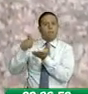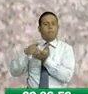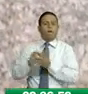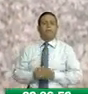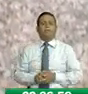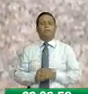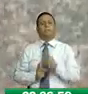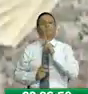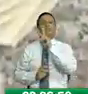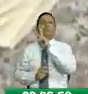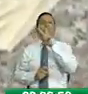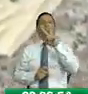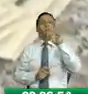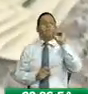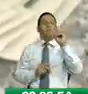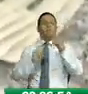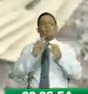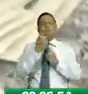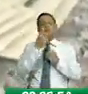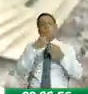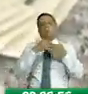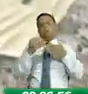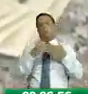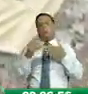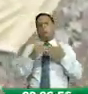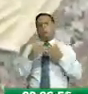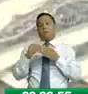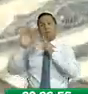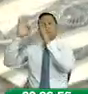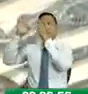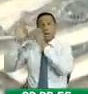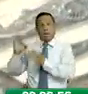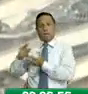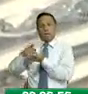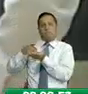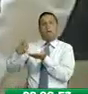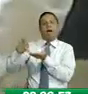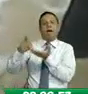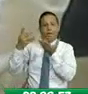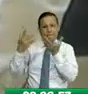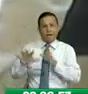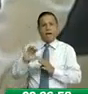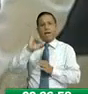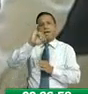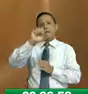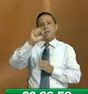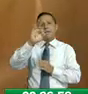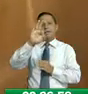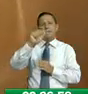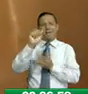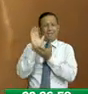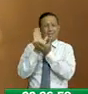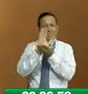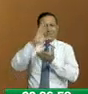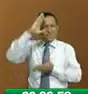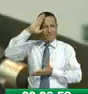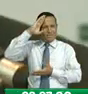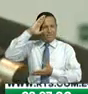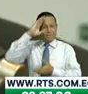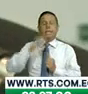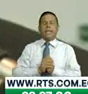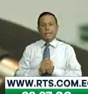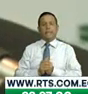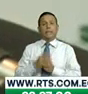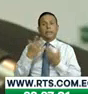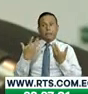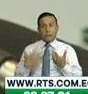220 millones de dólares fue el pago que realizó el Ministerio de Finanzas al ISFA correspondiente a las obligaciones de enero a junio de este año, con lo cual